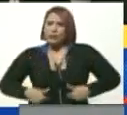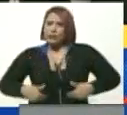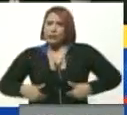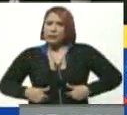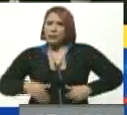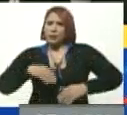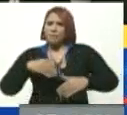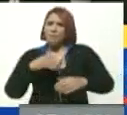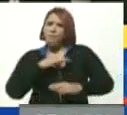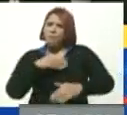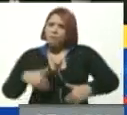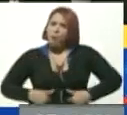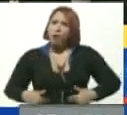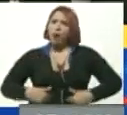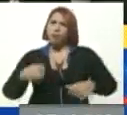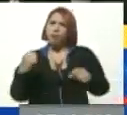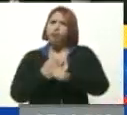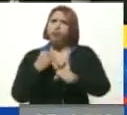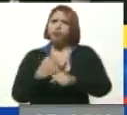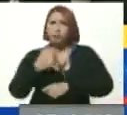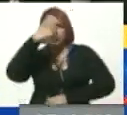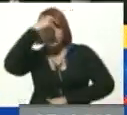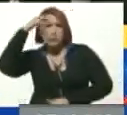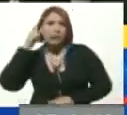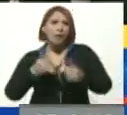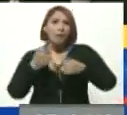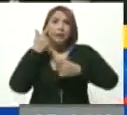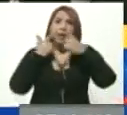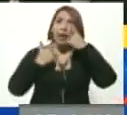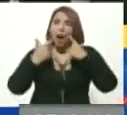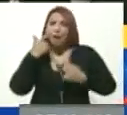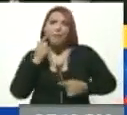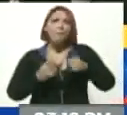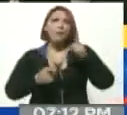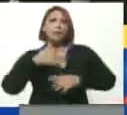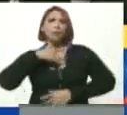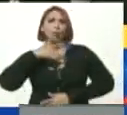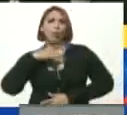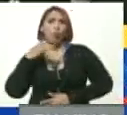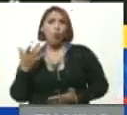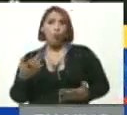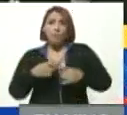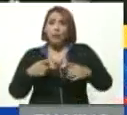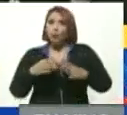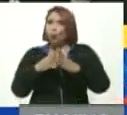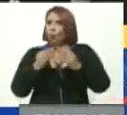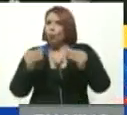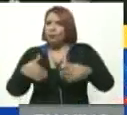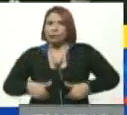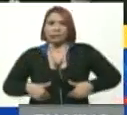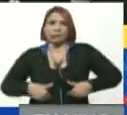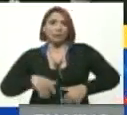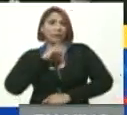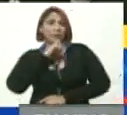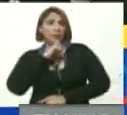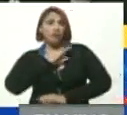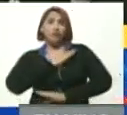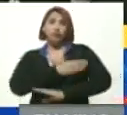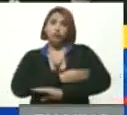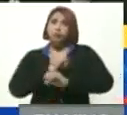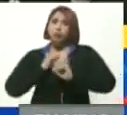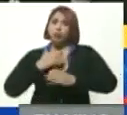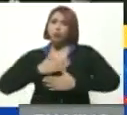trabajo, esfuerzo, sudor, a veces lágrimas, a veces dolor, pero todo nos cuesta. Esfuerzo, y es